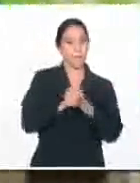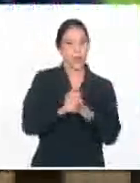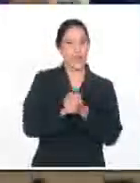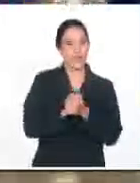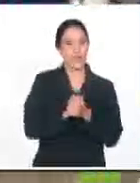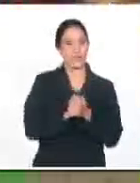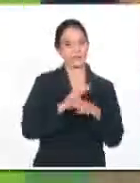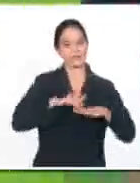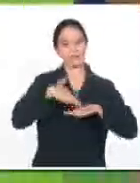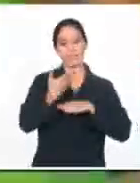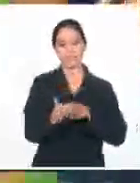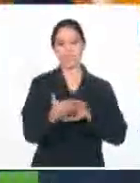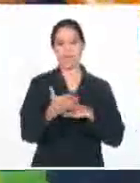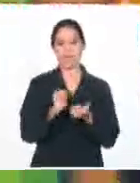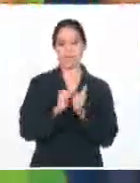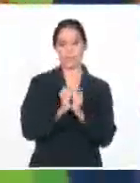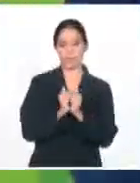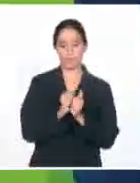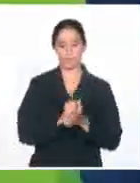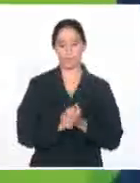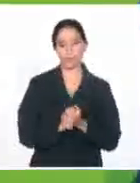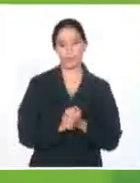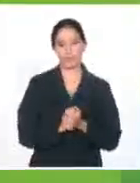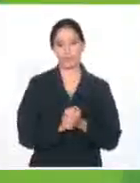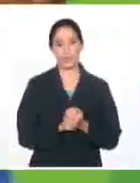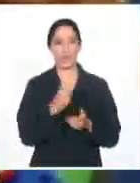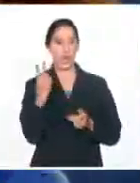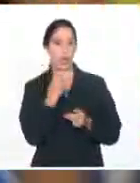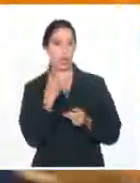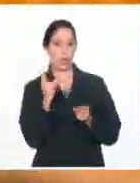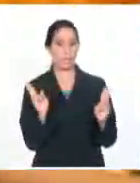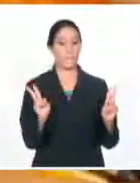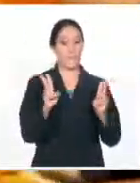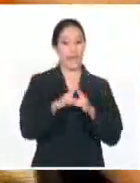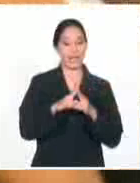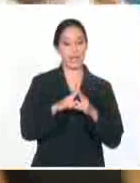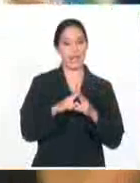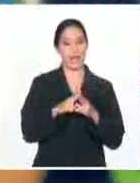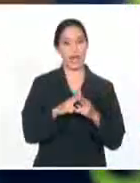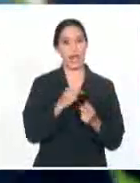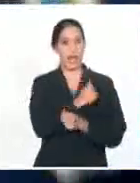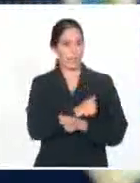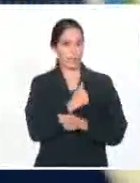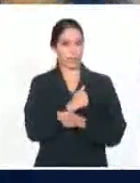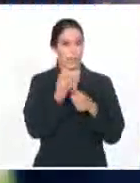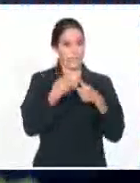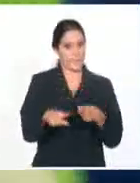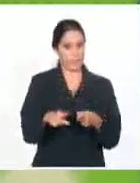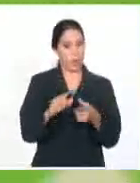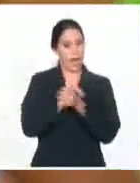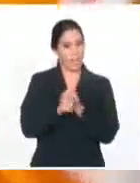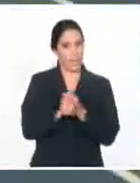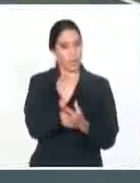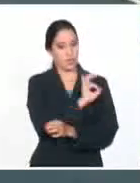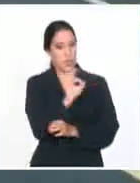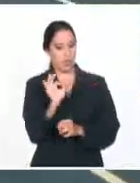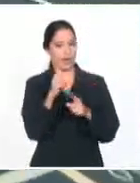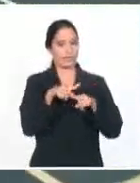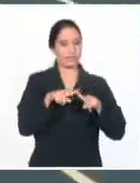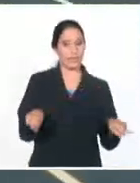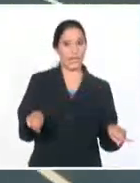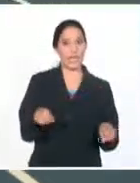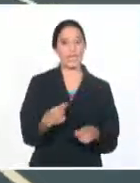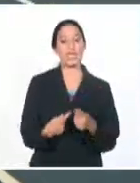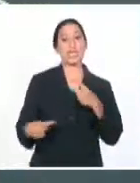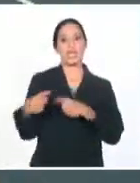Omar y Junior no son una pareja amorosa, pero sí son amigos inseparables, y eso es un factor